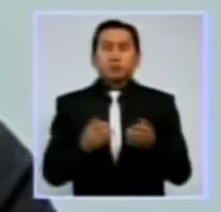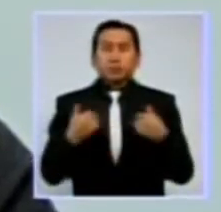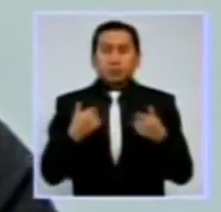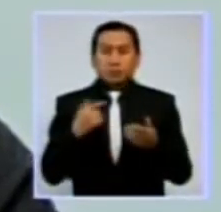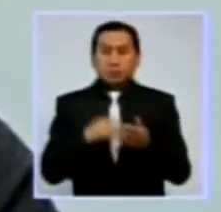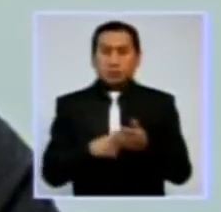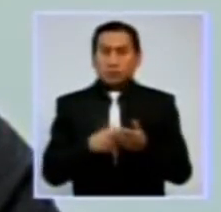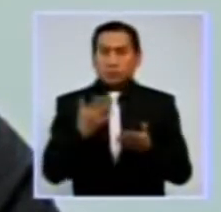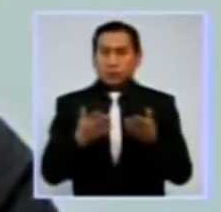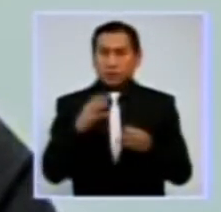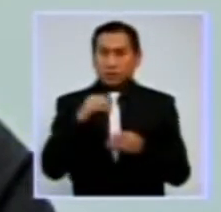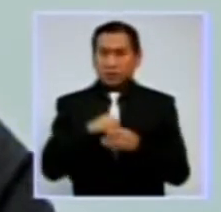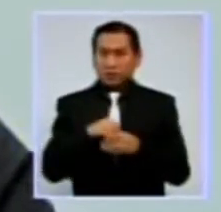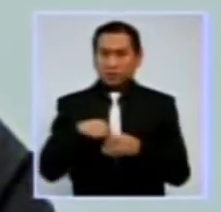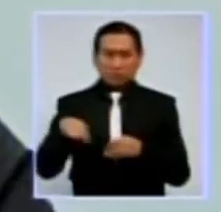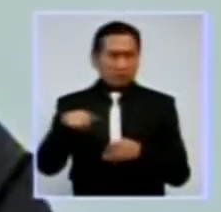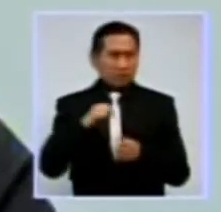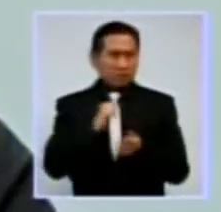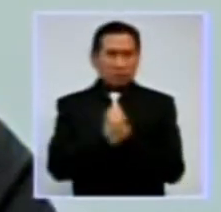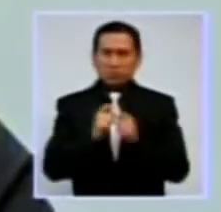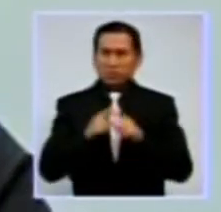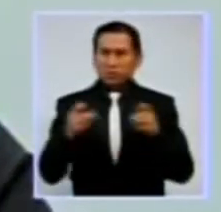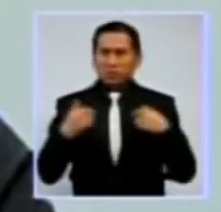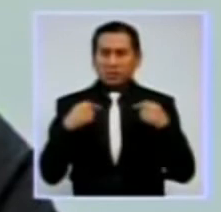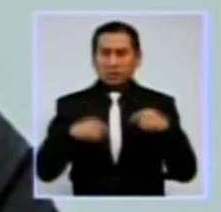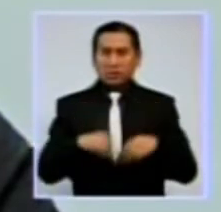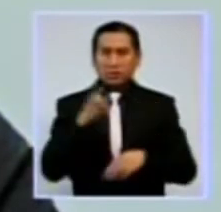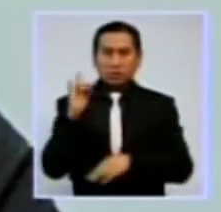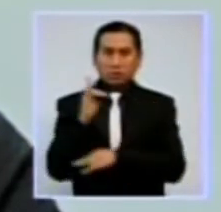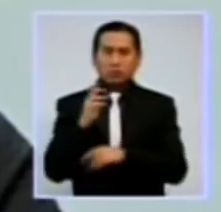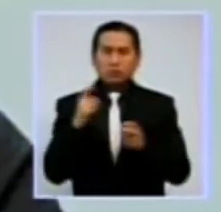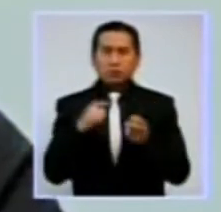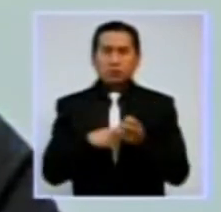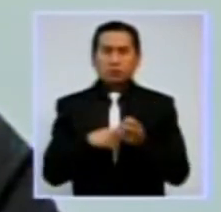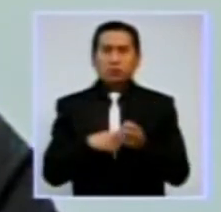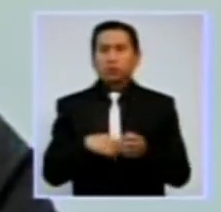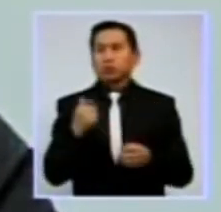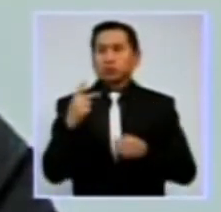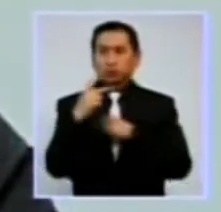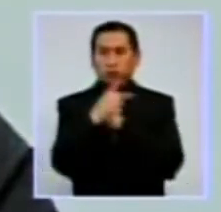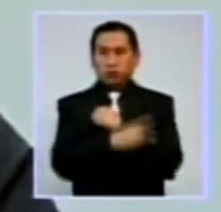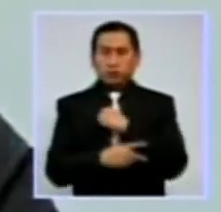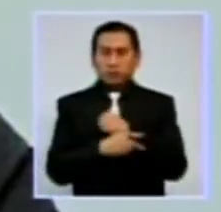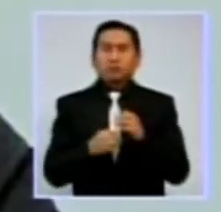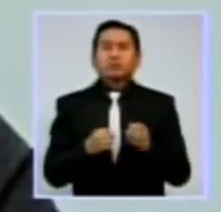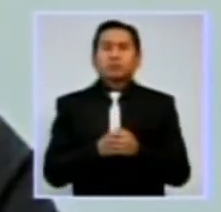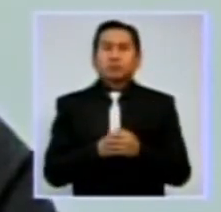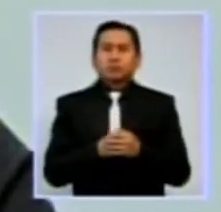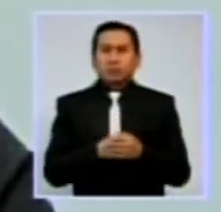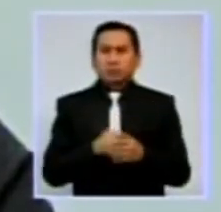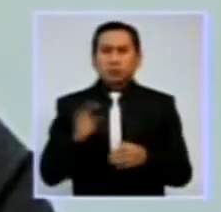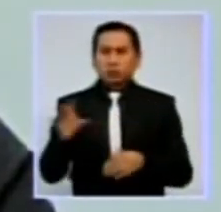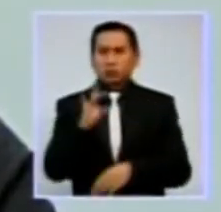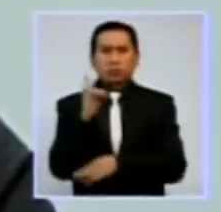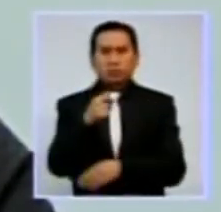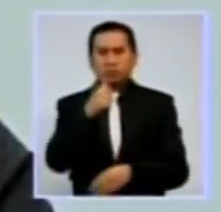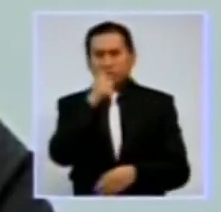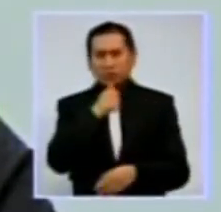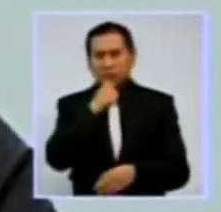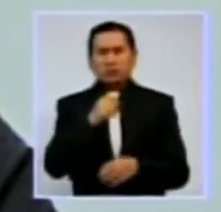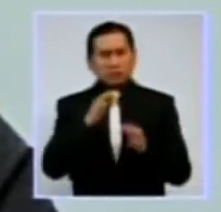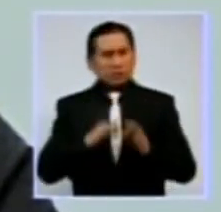teniendo una curva de comportamiento baja en nuestro país en relación a los otros países el sacrificio de los bolivianos es